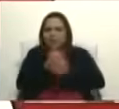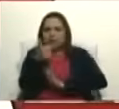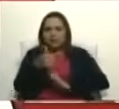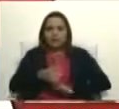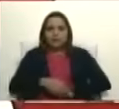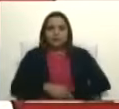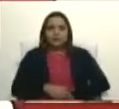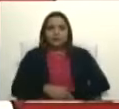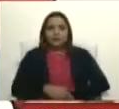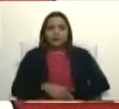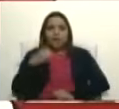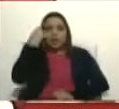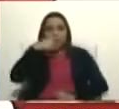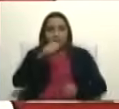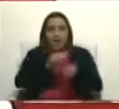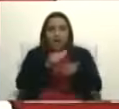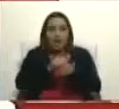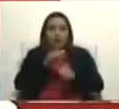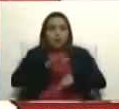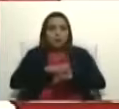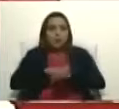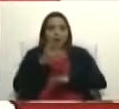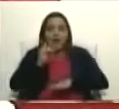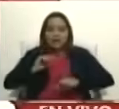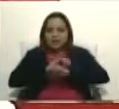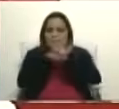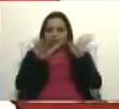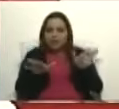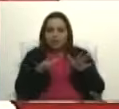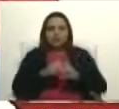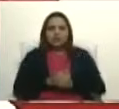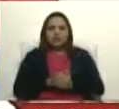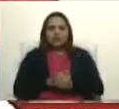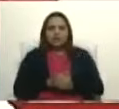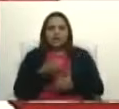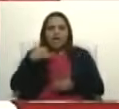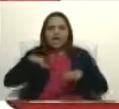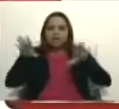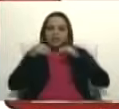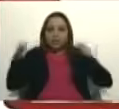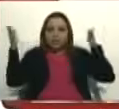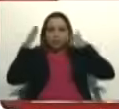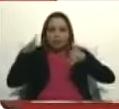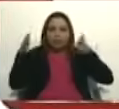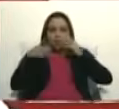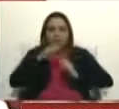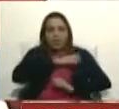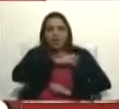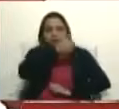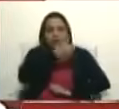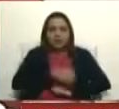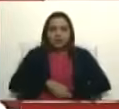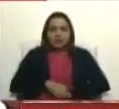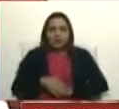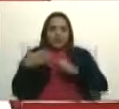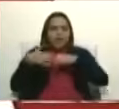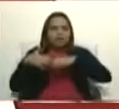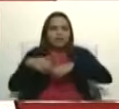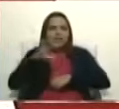poco más descarados porque dejan claramente que están cumpliendo órdenes de sus jefes. Me explico, la